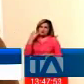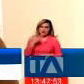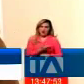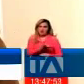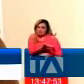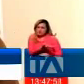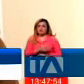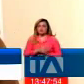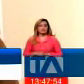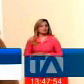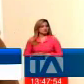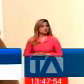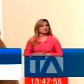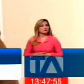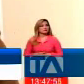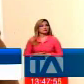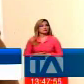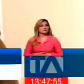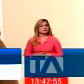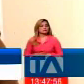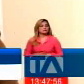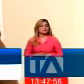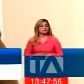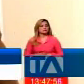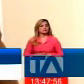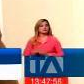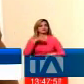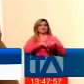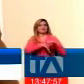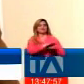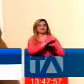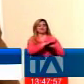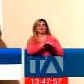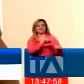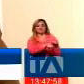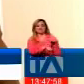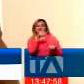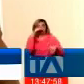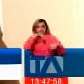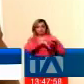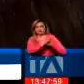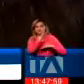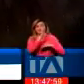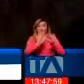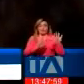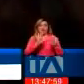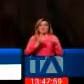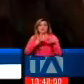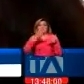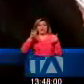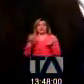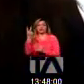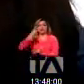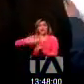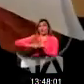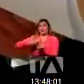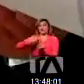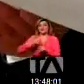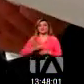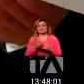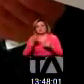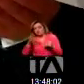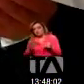una vulneración en el mismo y pues nos han pedido un plazo extensivo de más o menos 2 meses. De ahí que los plazos se extienden